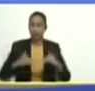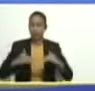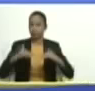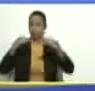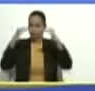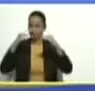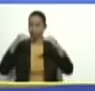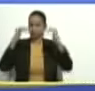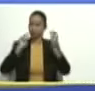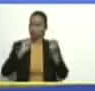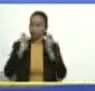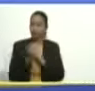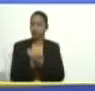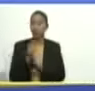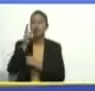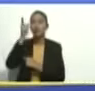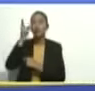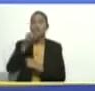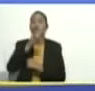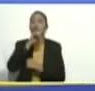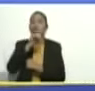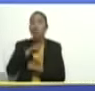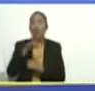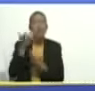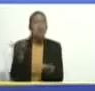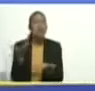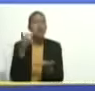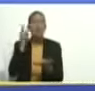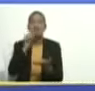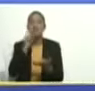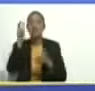con nuestro comandante Chávez.